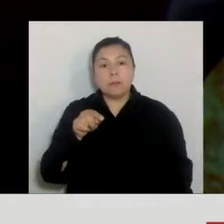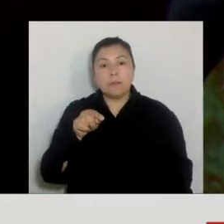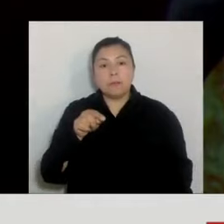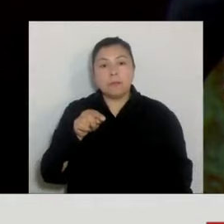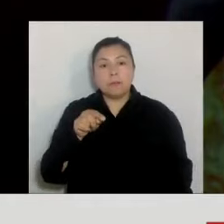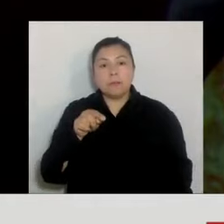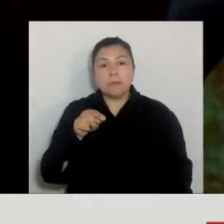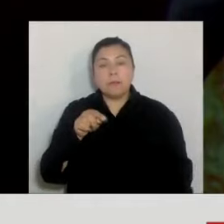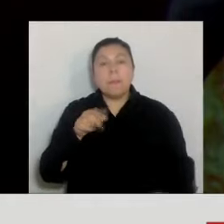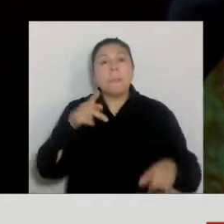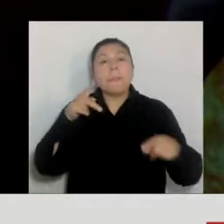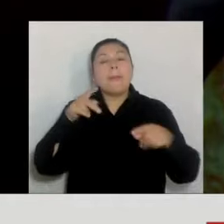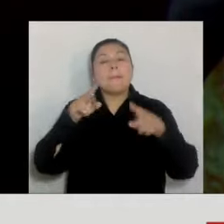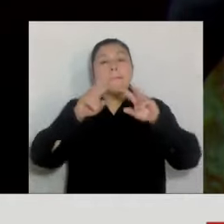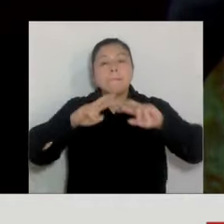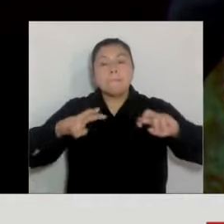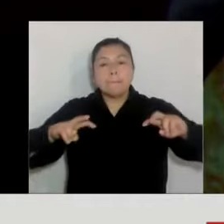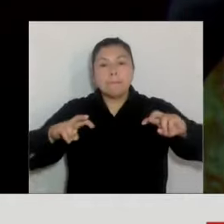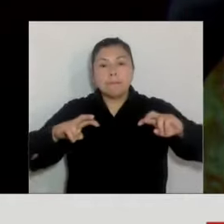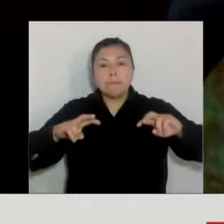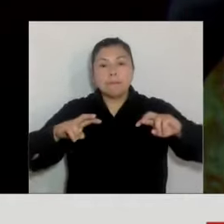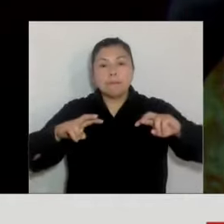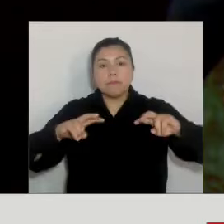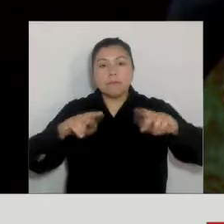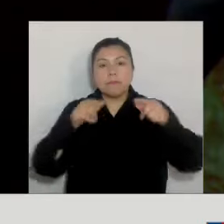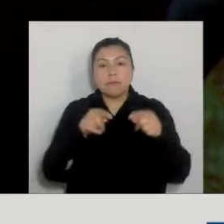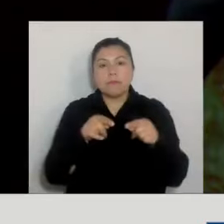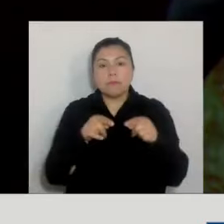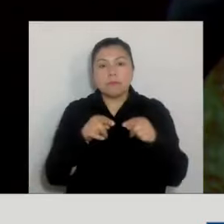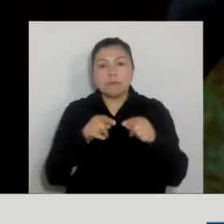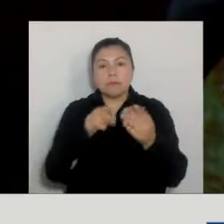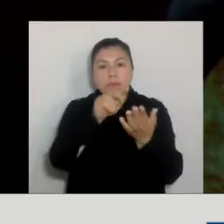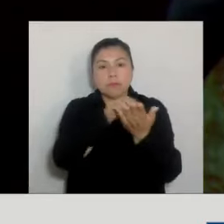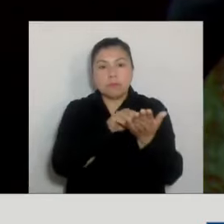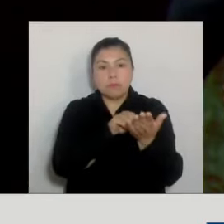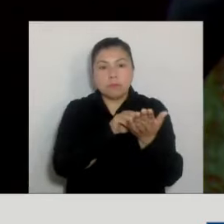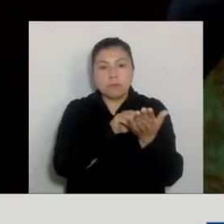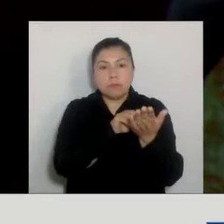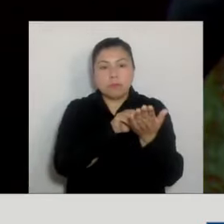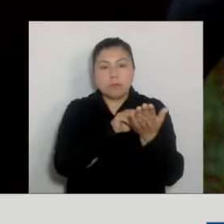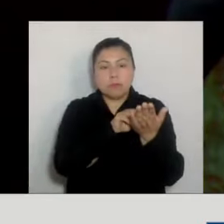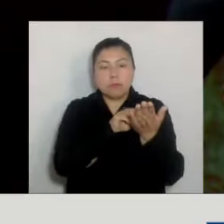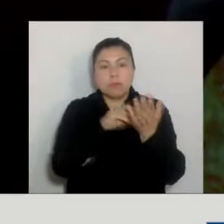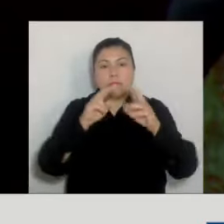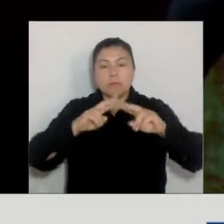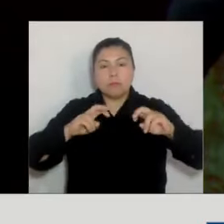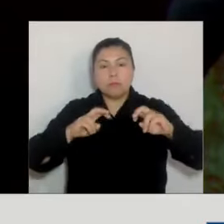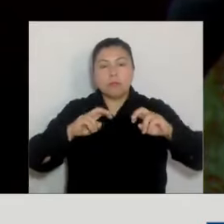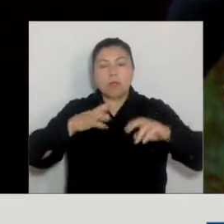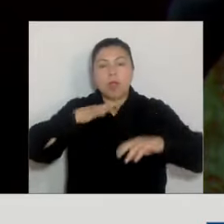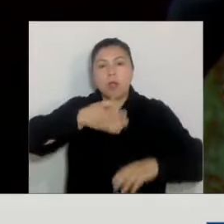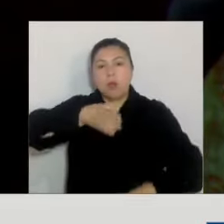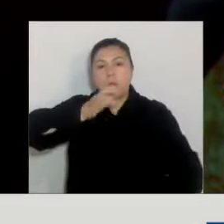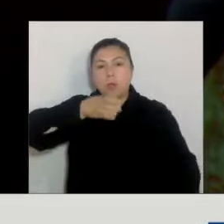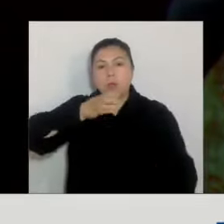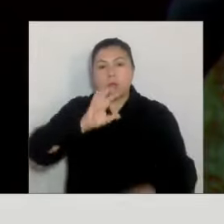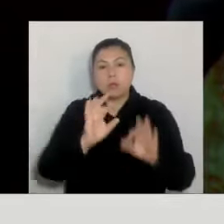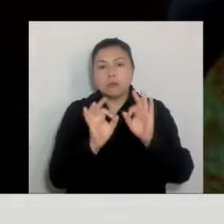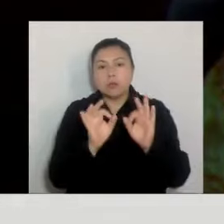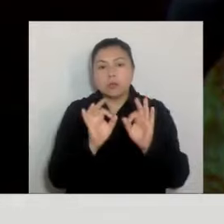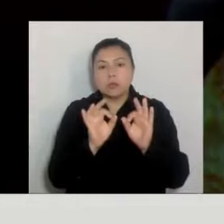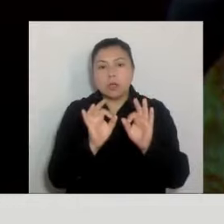fiscalización coordinación operatividad y funcionamiento de los servicio de distribución eléctrica y agua potable especialmente Durante